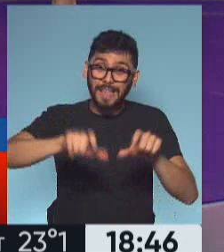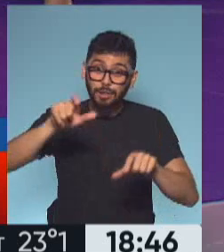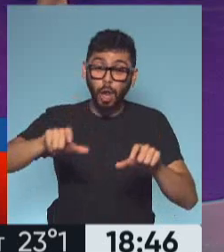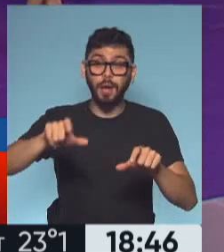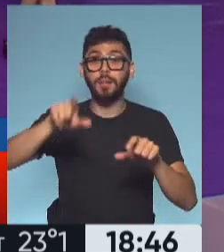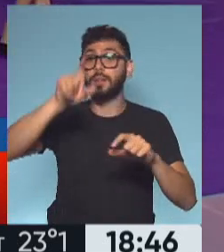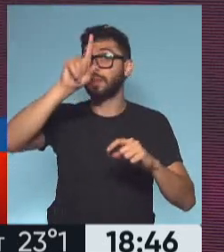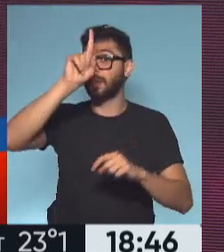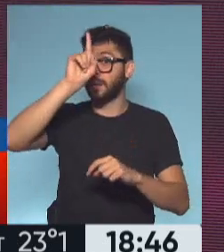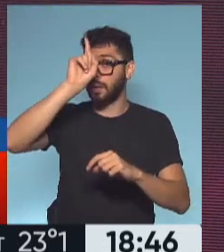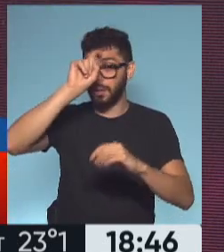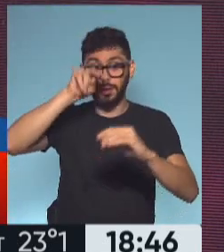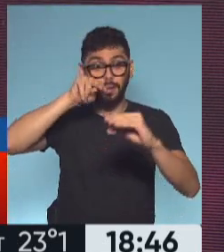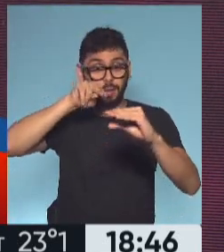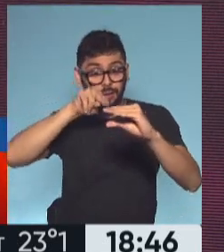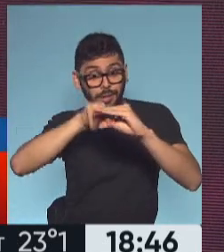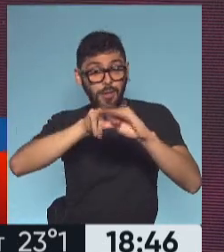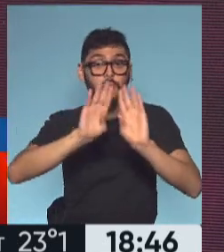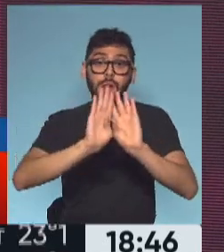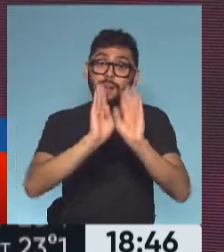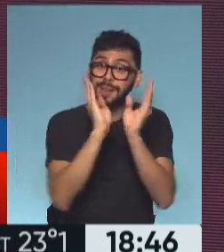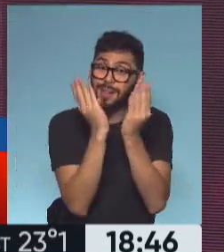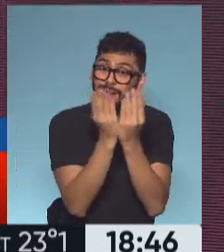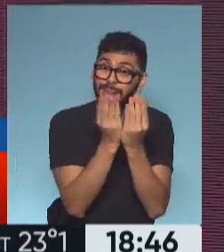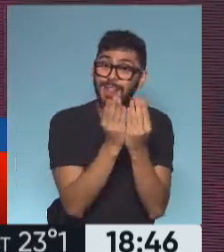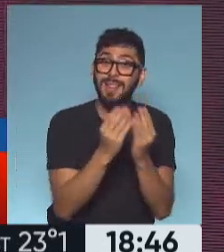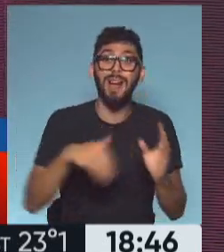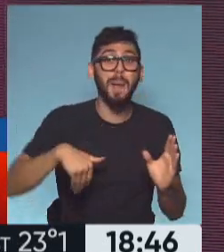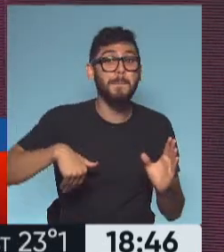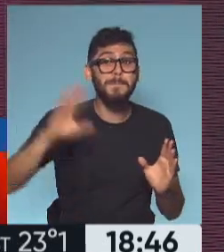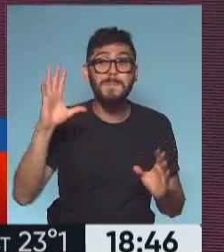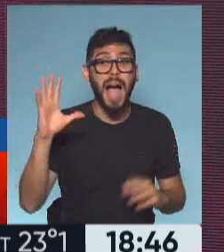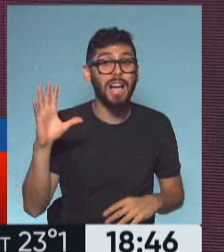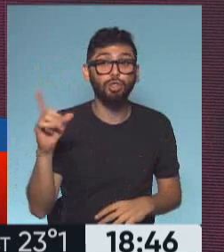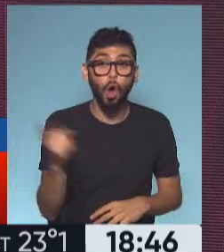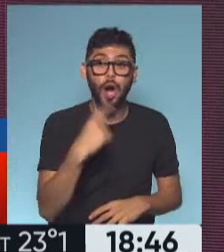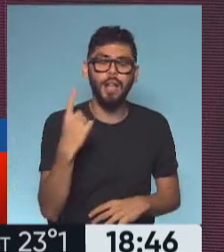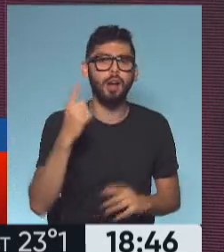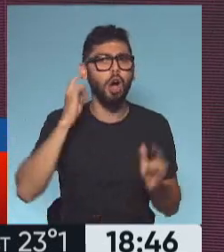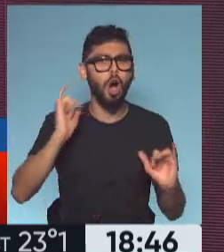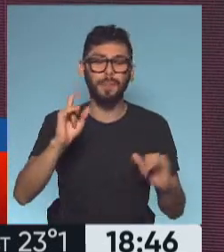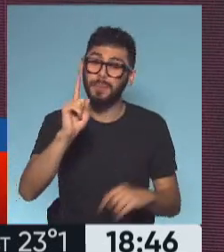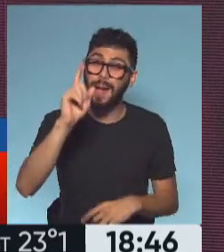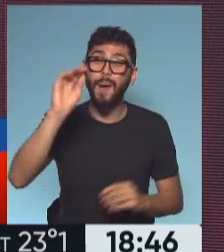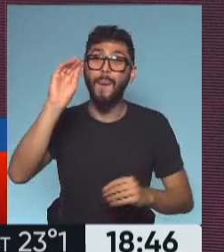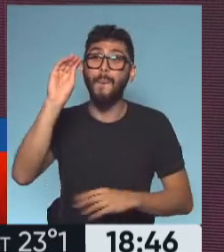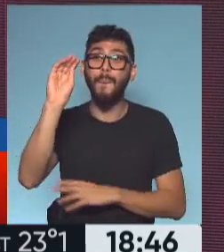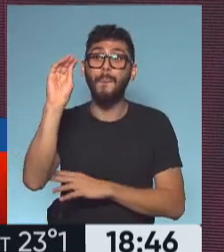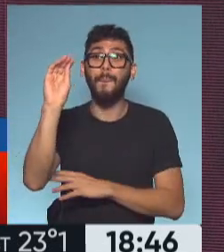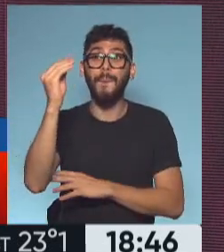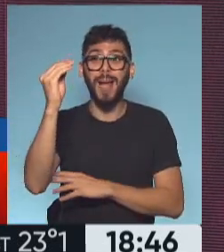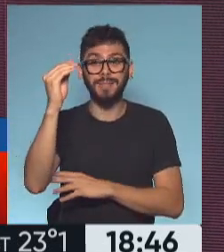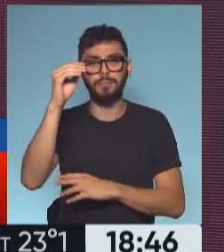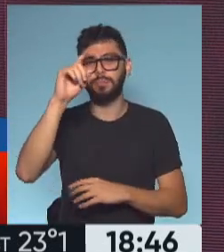que ocupan ahora las camas de cuidados intensivos son más jóvenes. Tengan en cuenta, en Brasil el promedio de